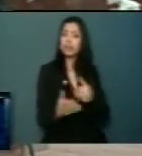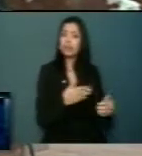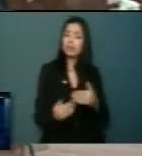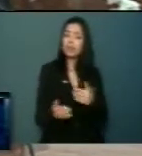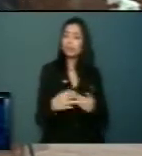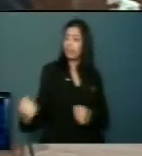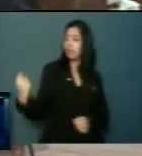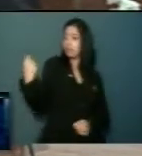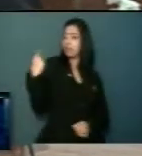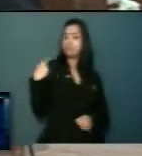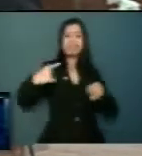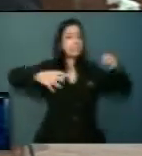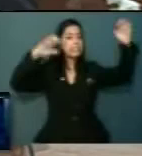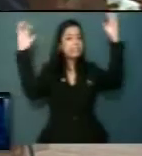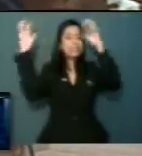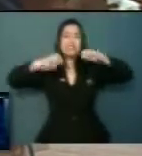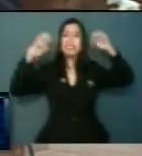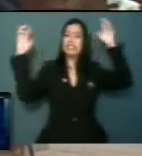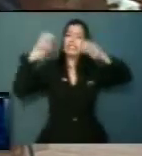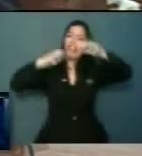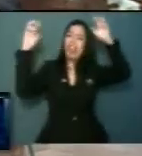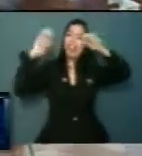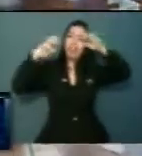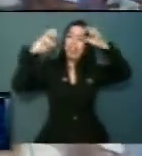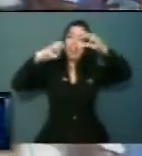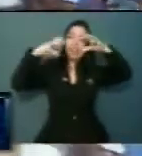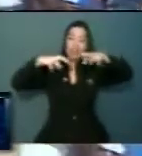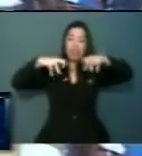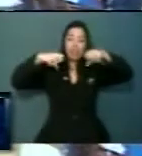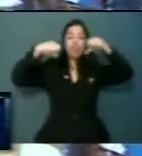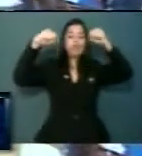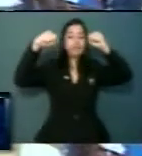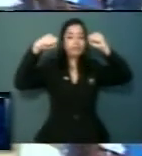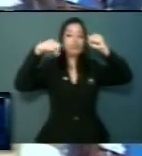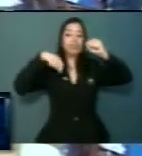golpeó, podemos levantarnos con orgullo